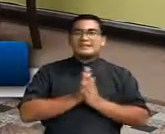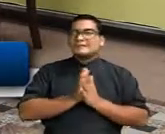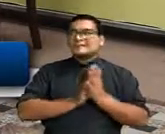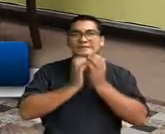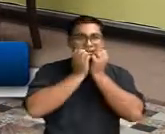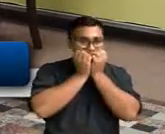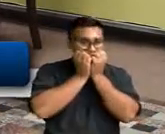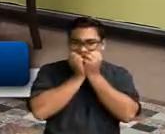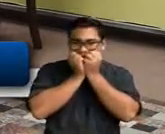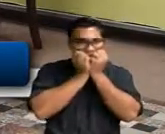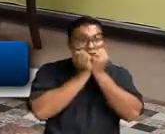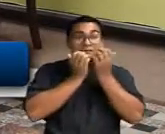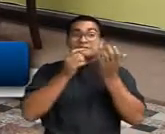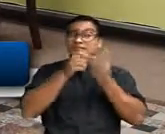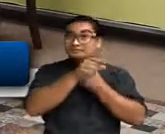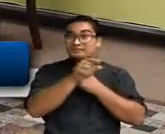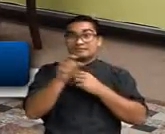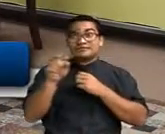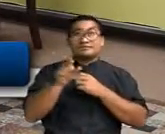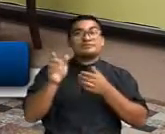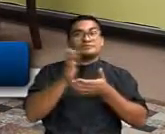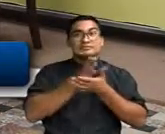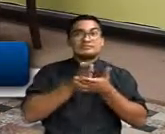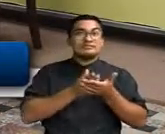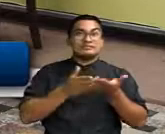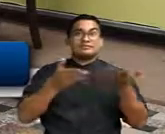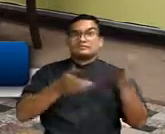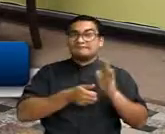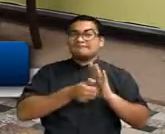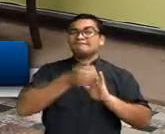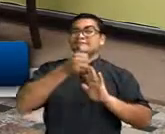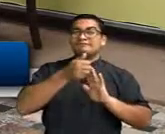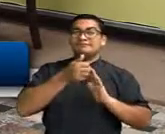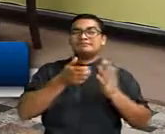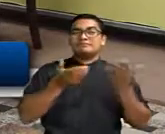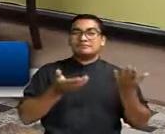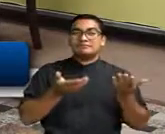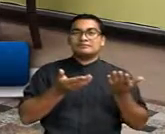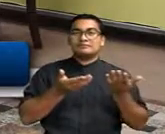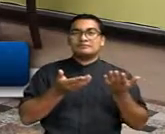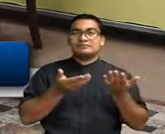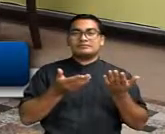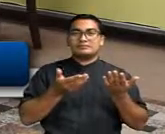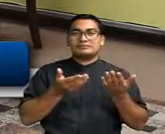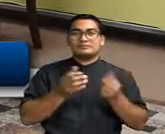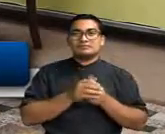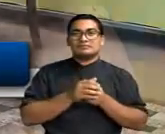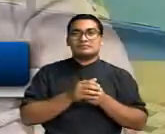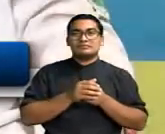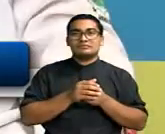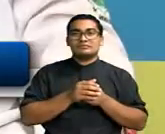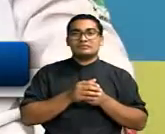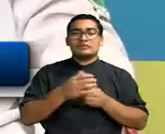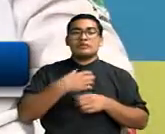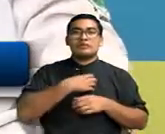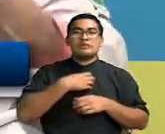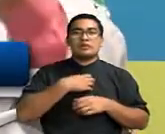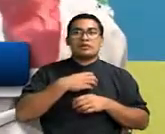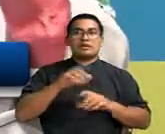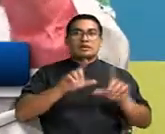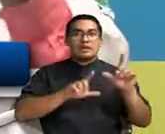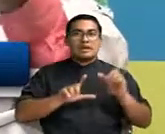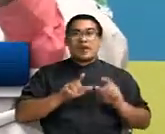energía. Sí. ¿No? Entonces, mucha o elevada la autoestima. Incluso el aspecto del lenguaje, habla